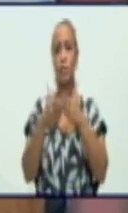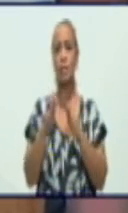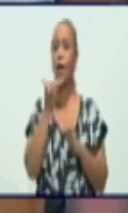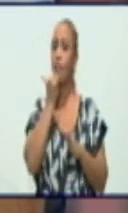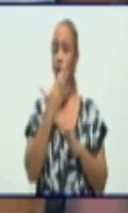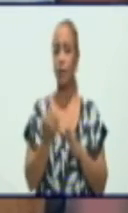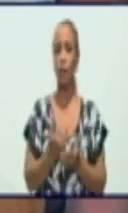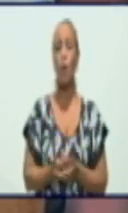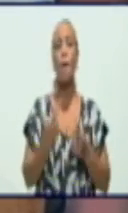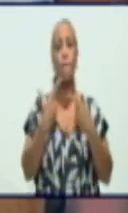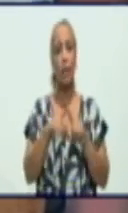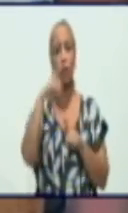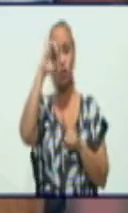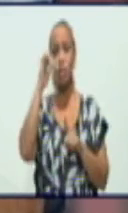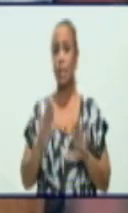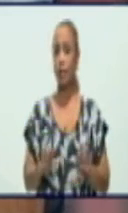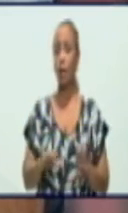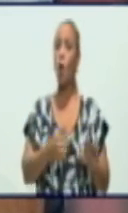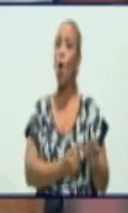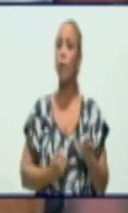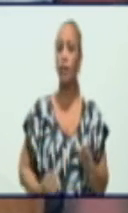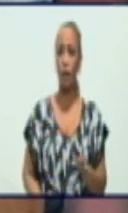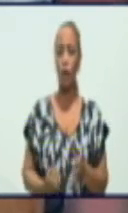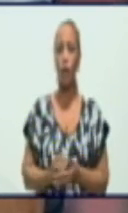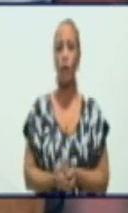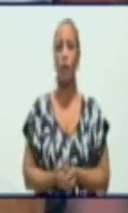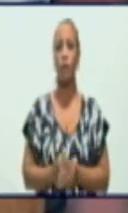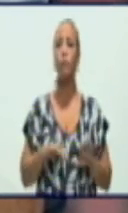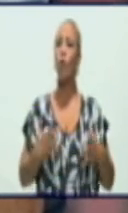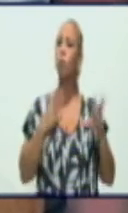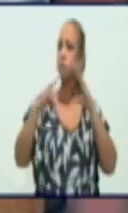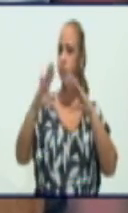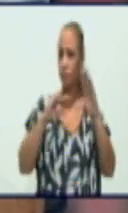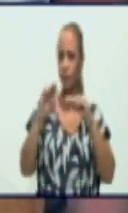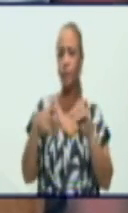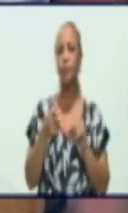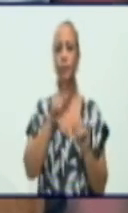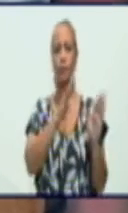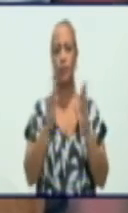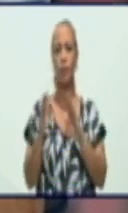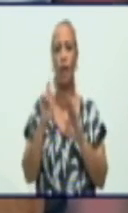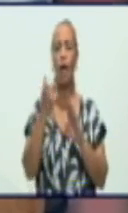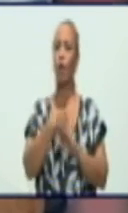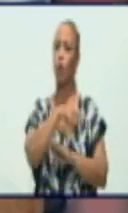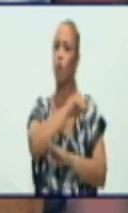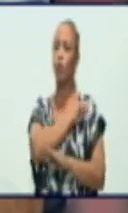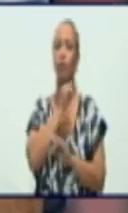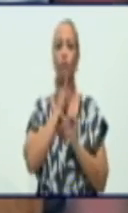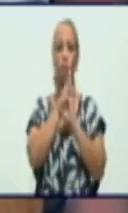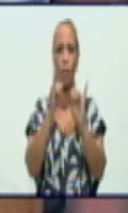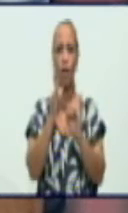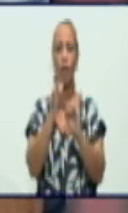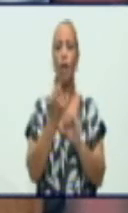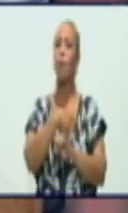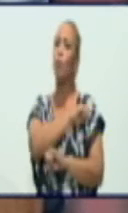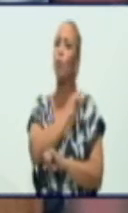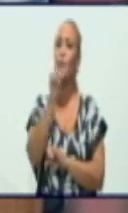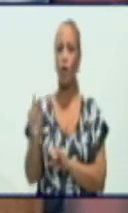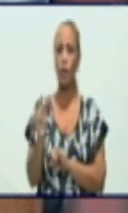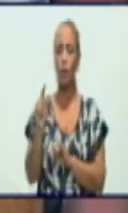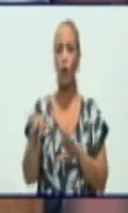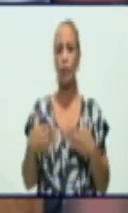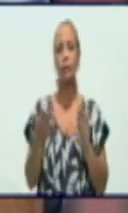sí estamos en la obligación de seguir comunicando oportunamente a nuestro pueblo en el espacio que tenemos definido aquí en